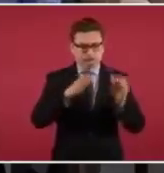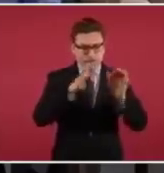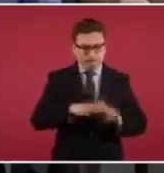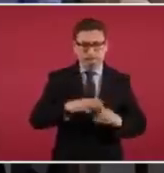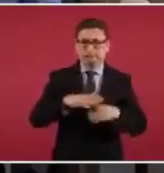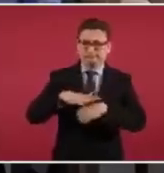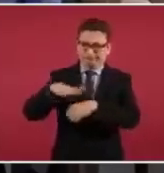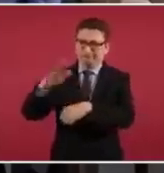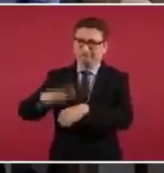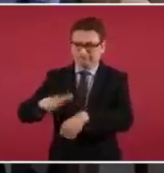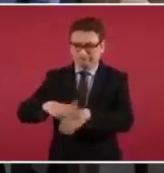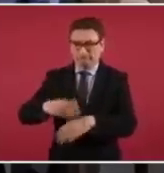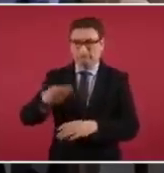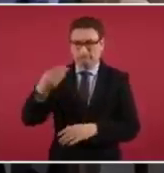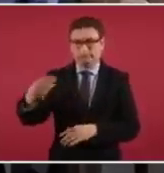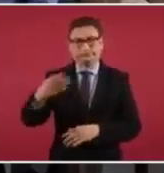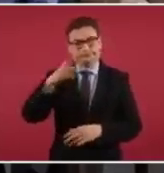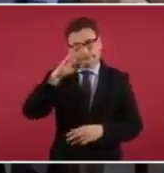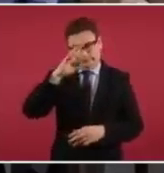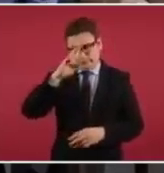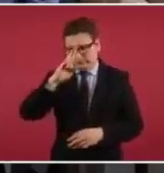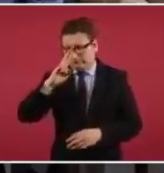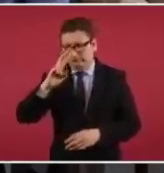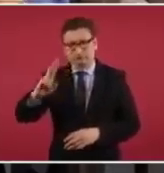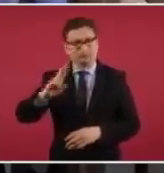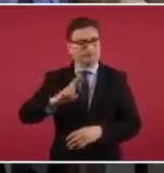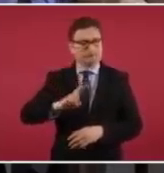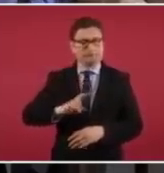exhorto respetuoso, fraterno,